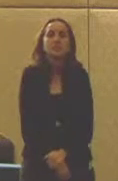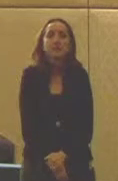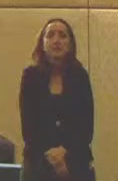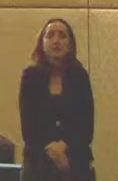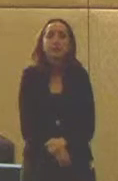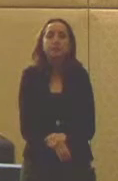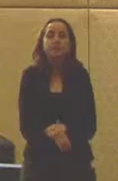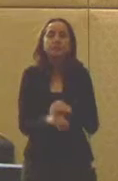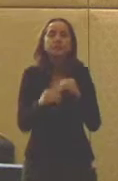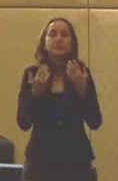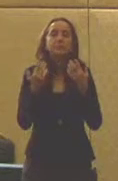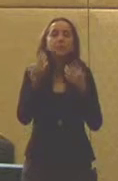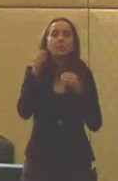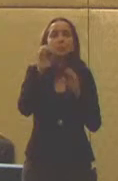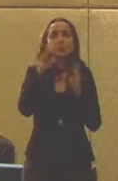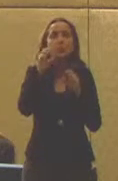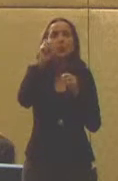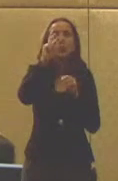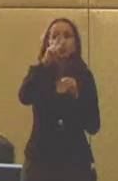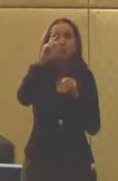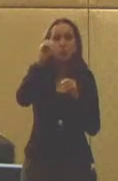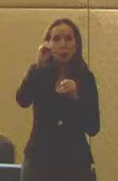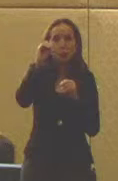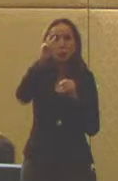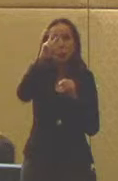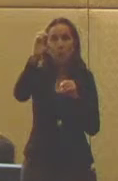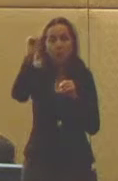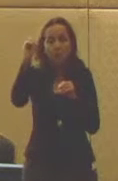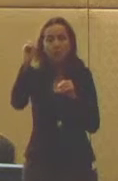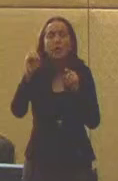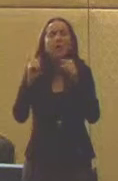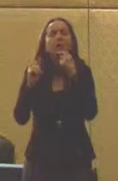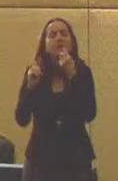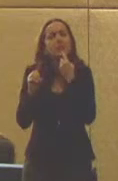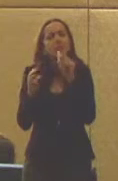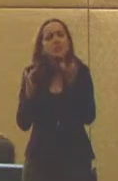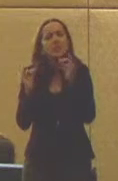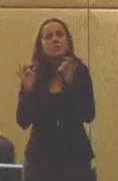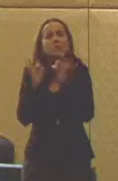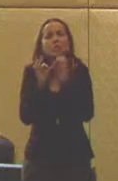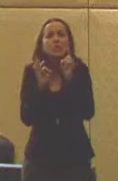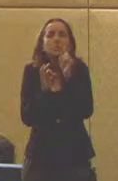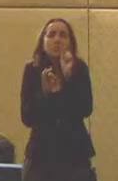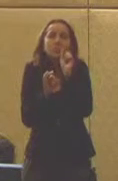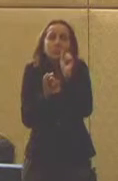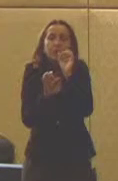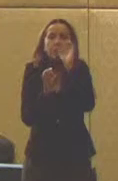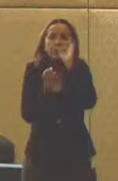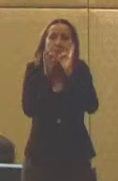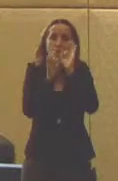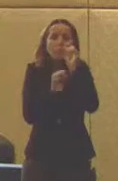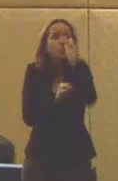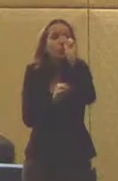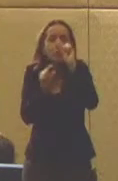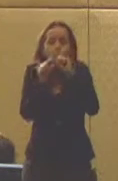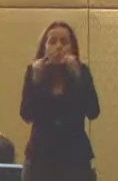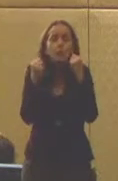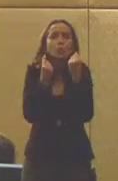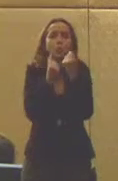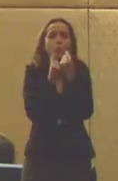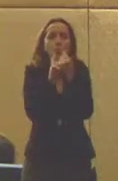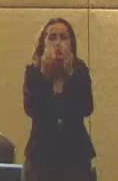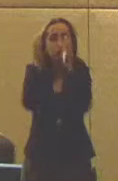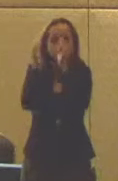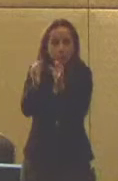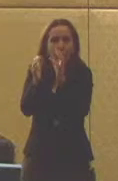de 240 indicadores, sin embargo, hoy solo les voy a presentar aproximadamente un pequeño grupo, un pequeño set de indicadores